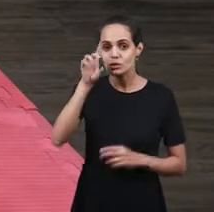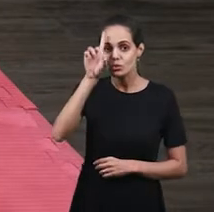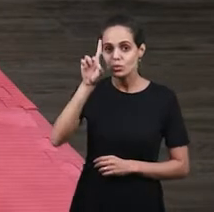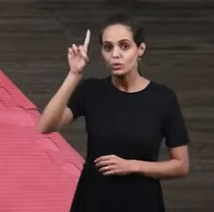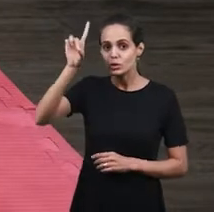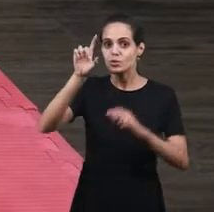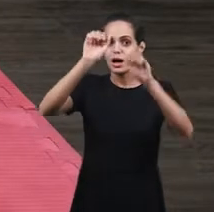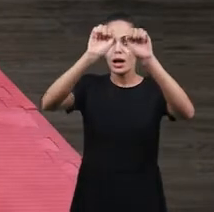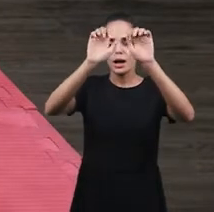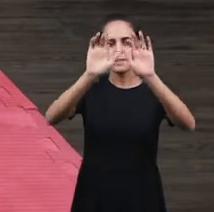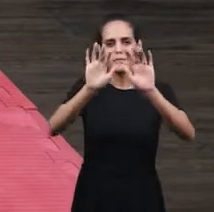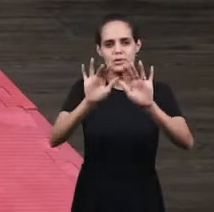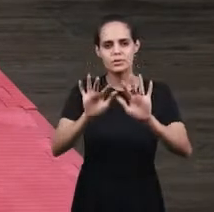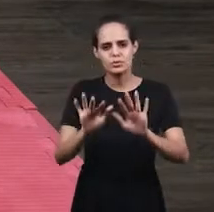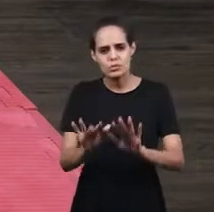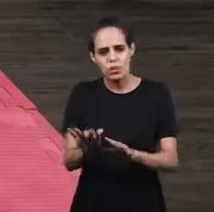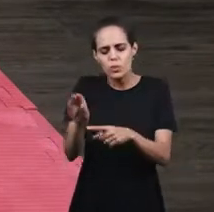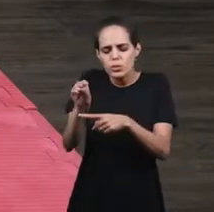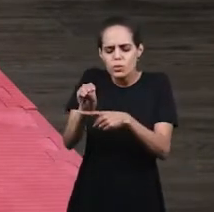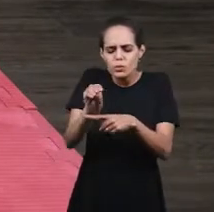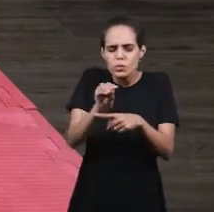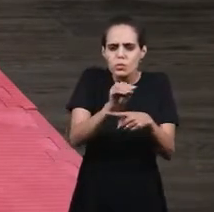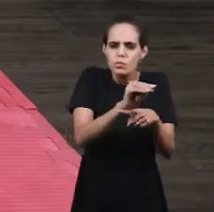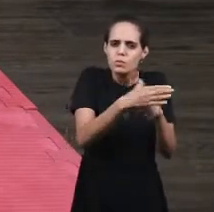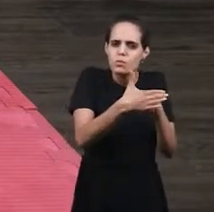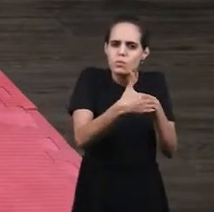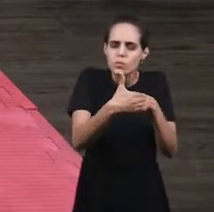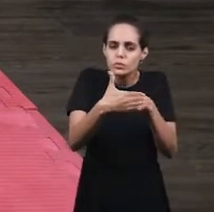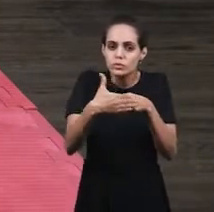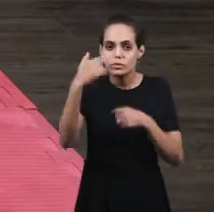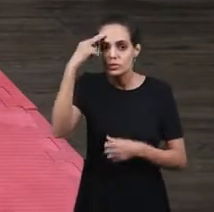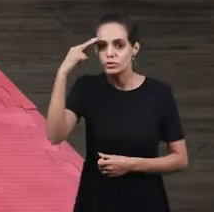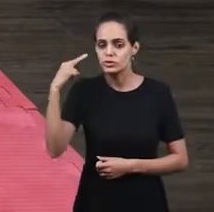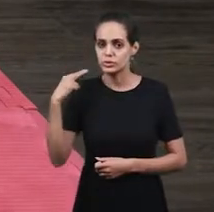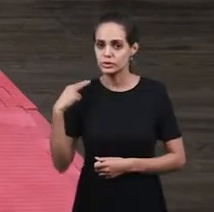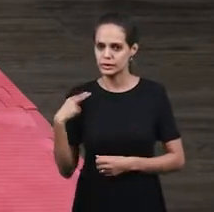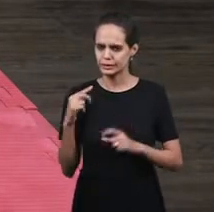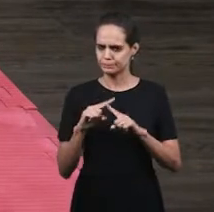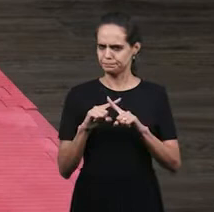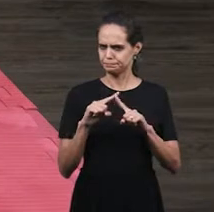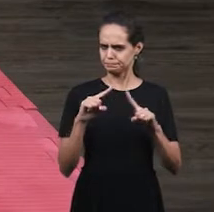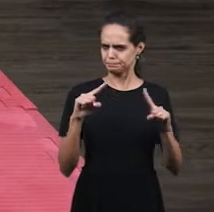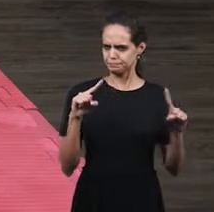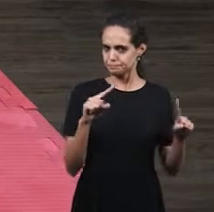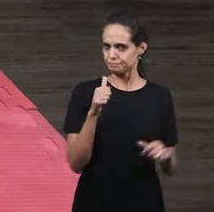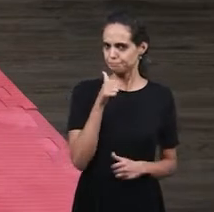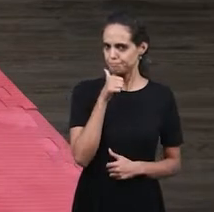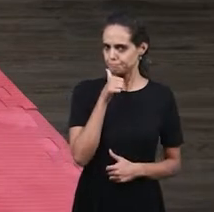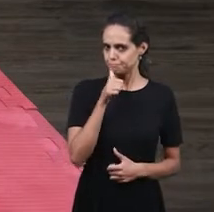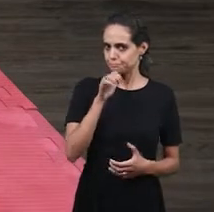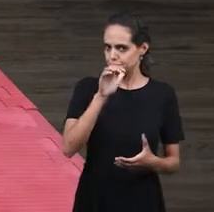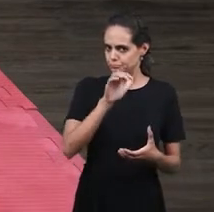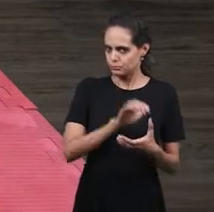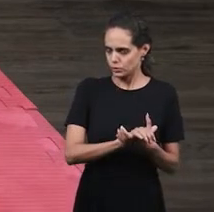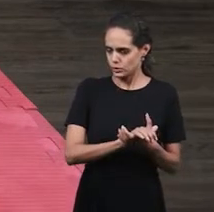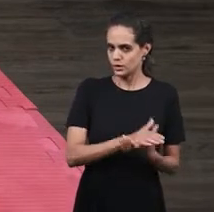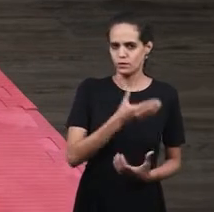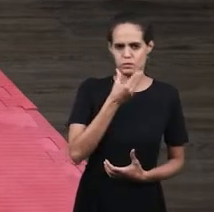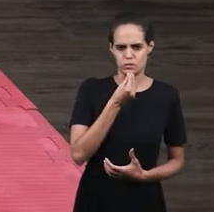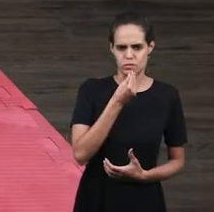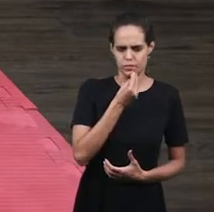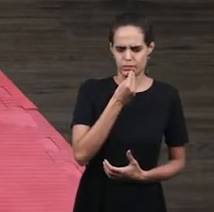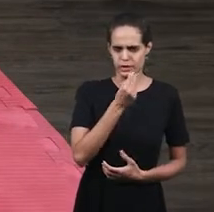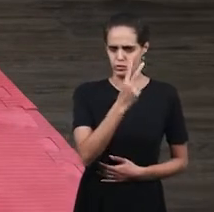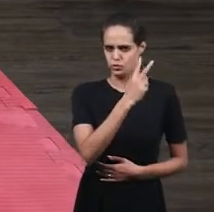Por eso Dios lo bendijo y cuidó de él. Pero la esposa de